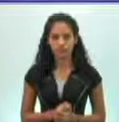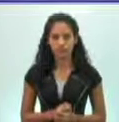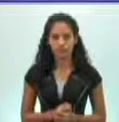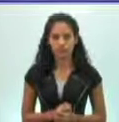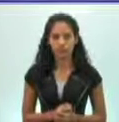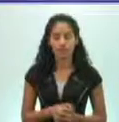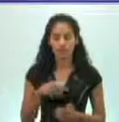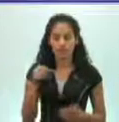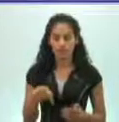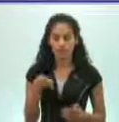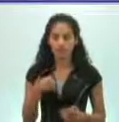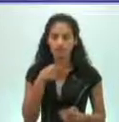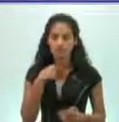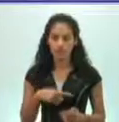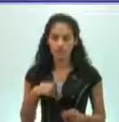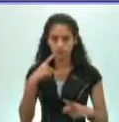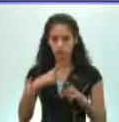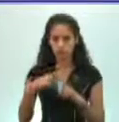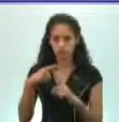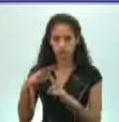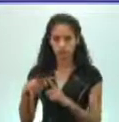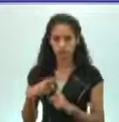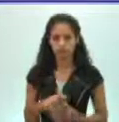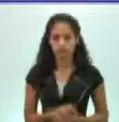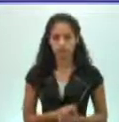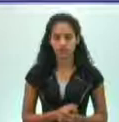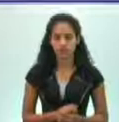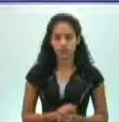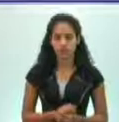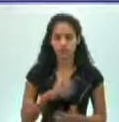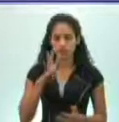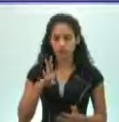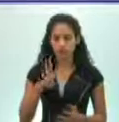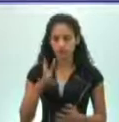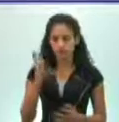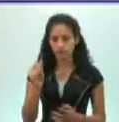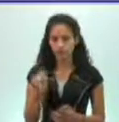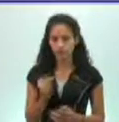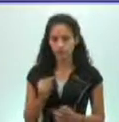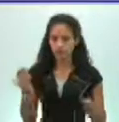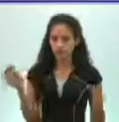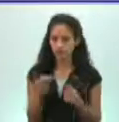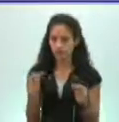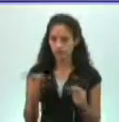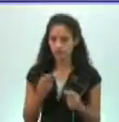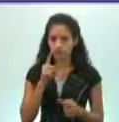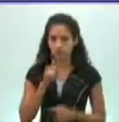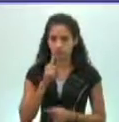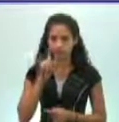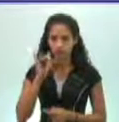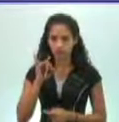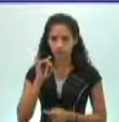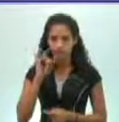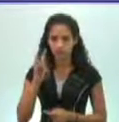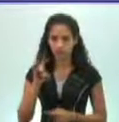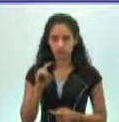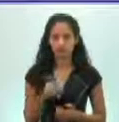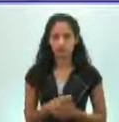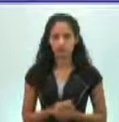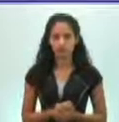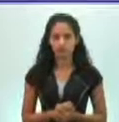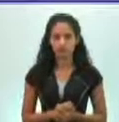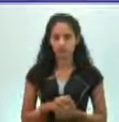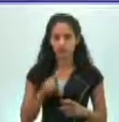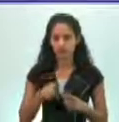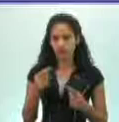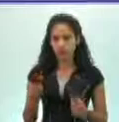En este caso, adicionaremos estos 4 valores y obtenemos como resultado 179. Por